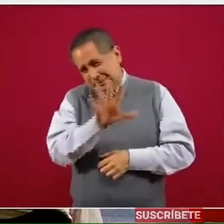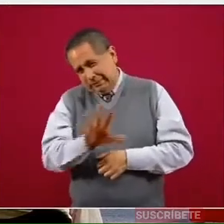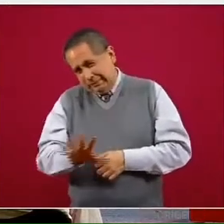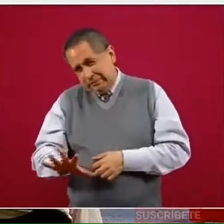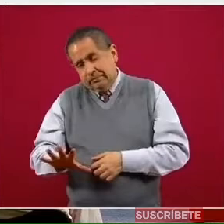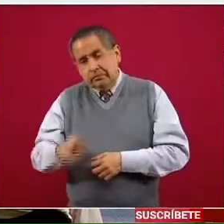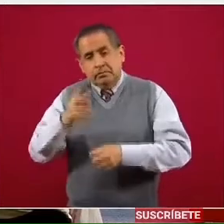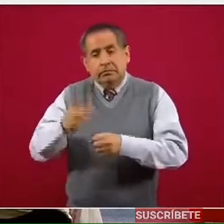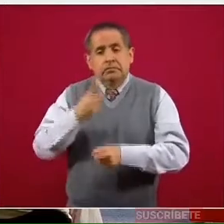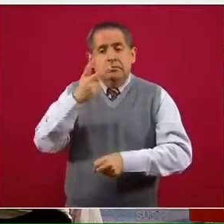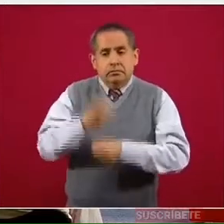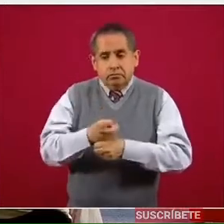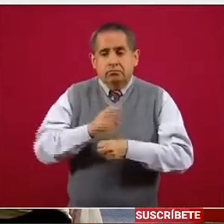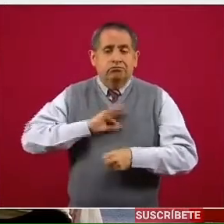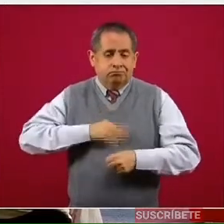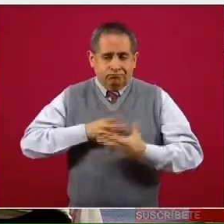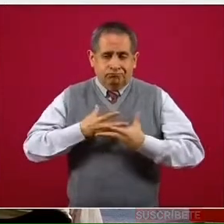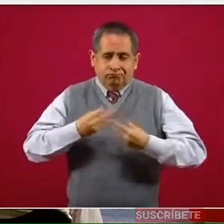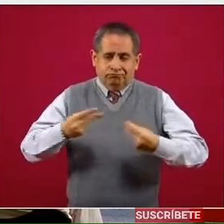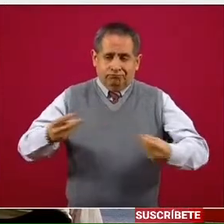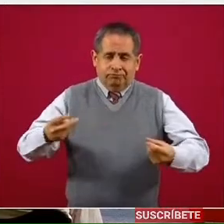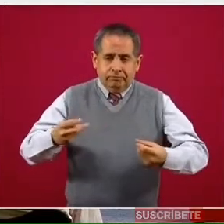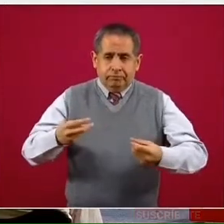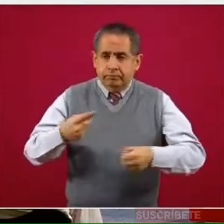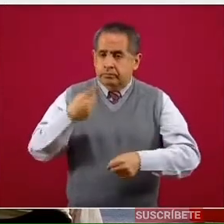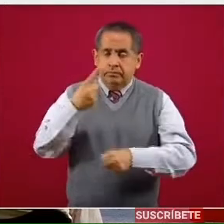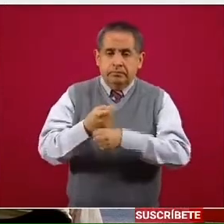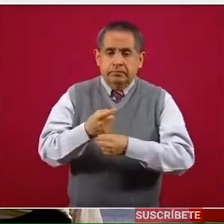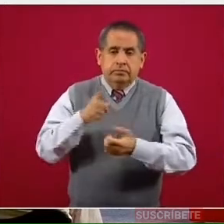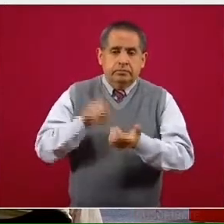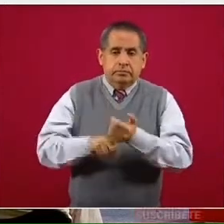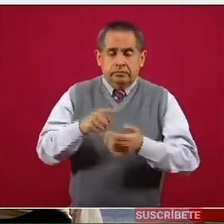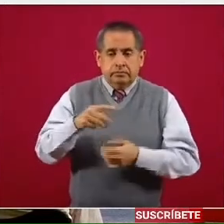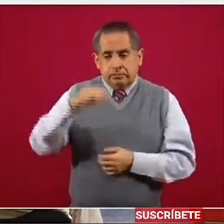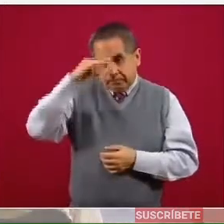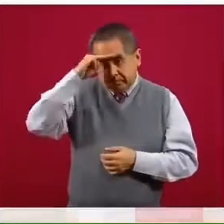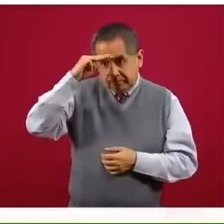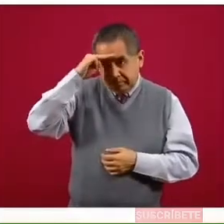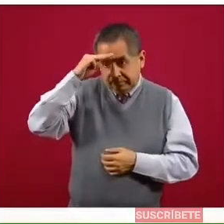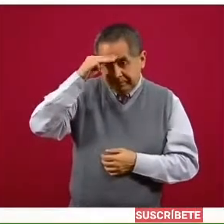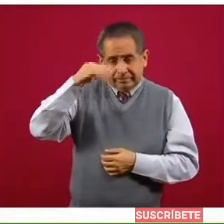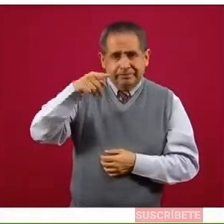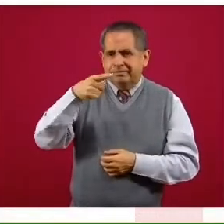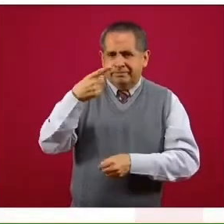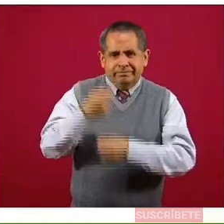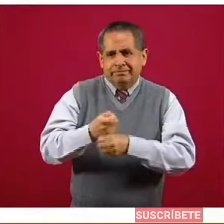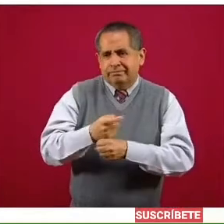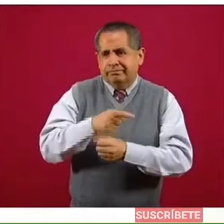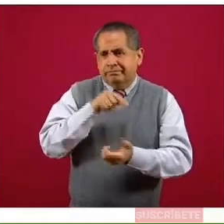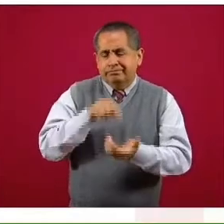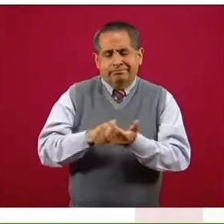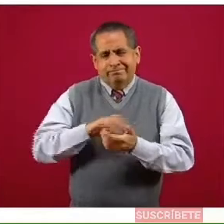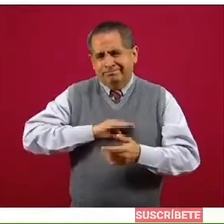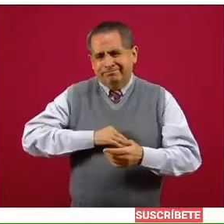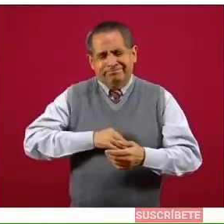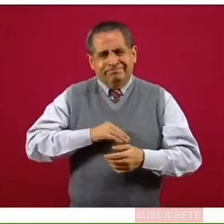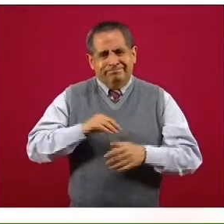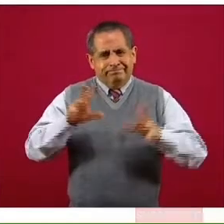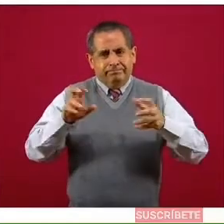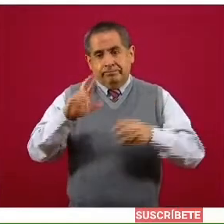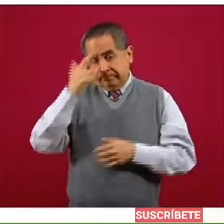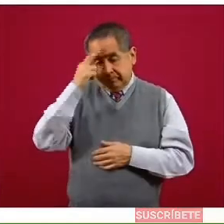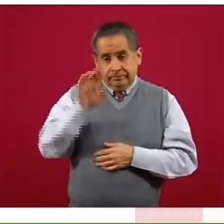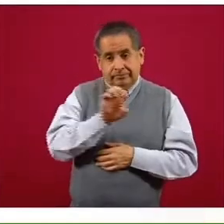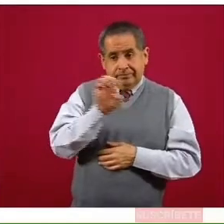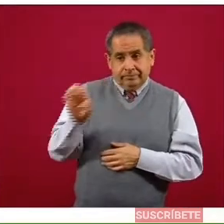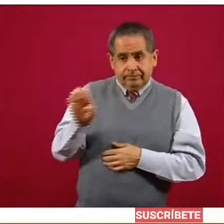momento es el segundo en transmisión, pero el municipio donde está Mexicali es el primero. Recordar que Ensenada, aunque